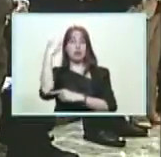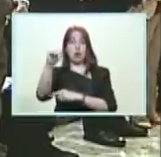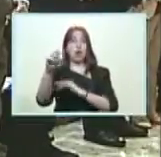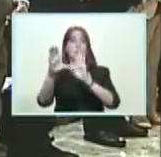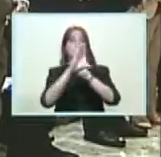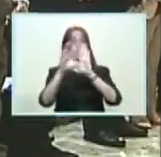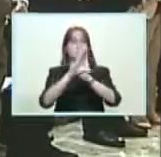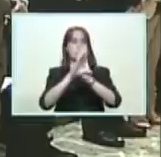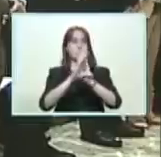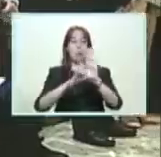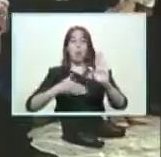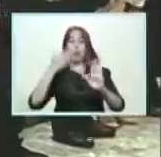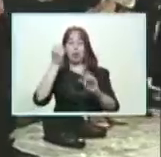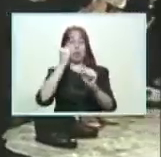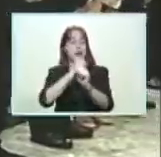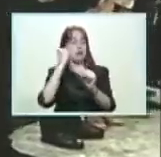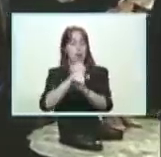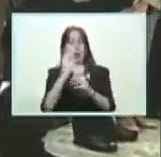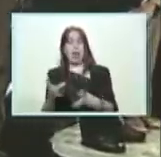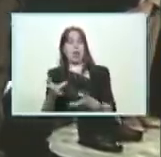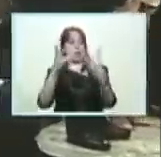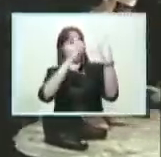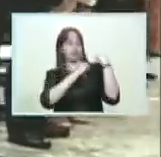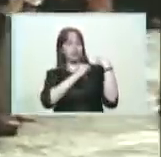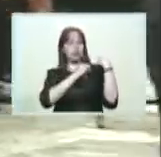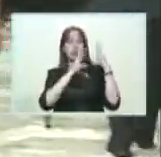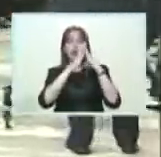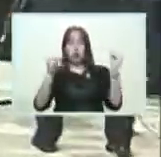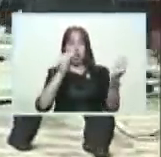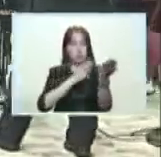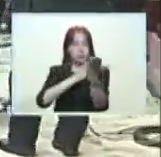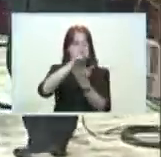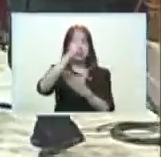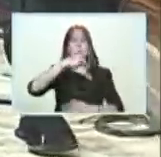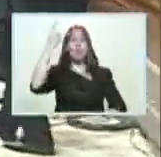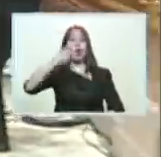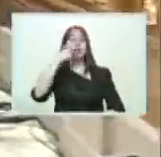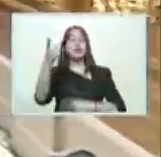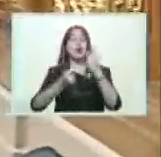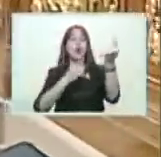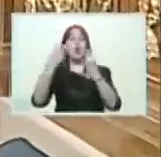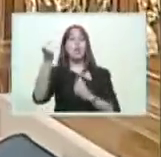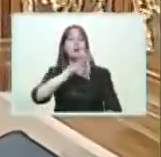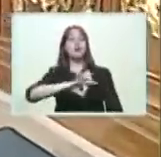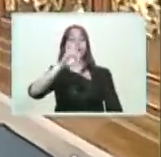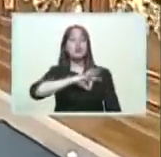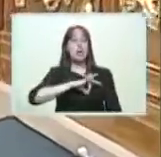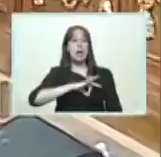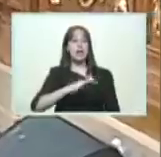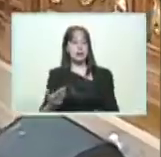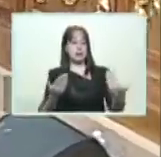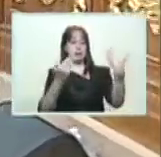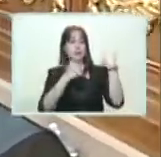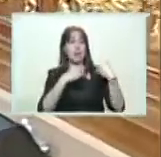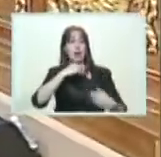Constituyente pues asuma los destinos políticos, económicos y sociales de